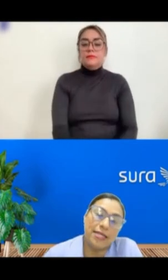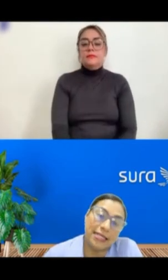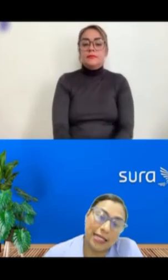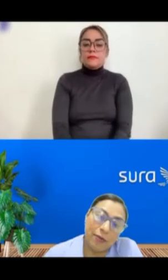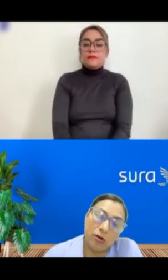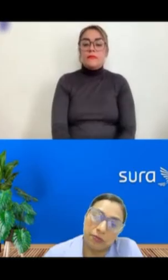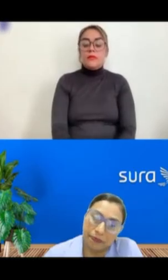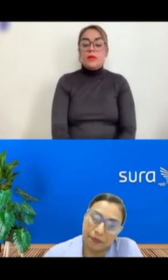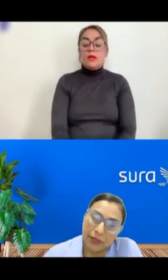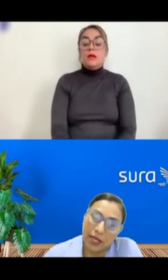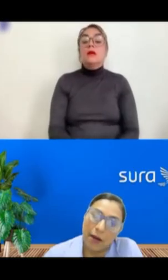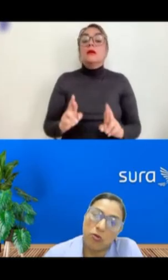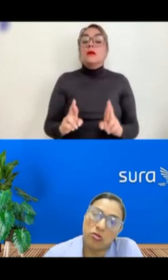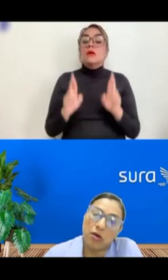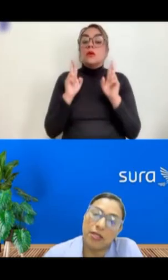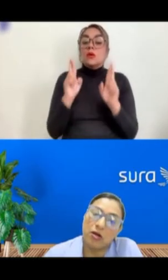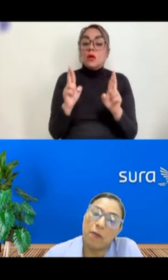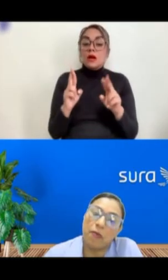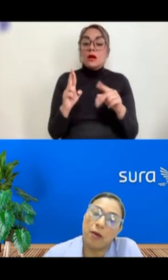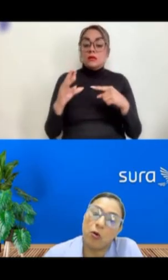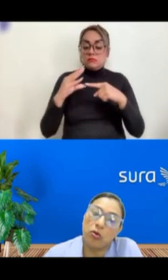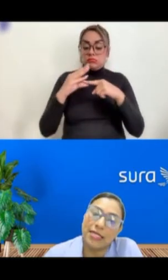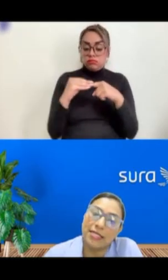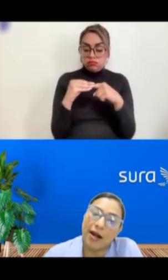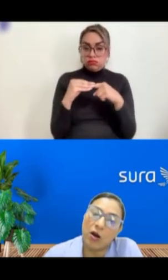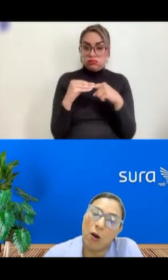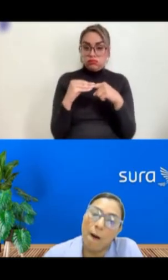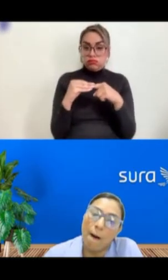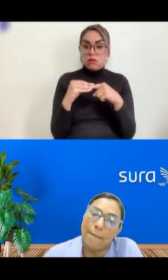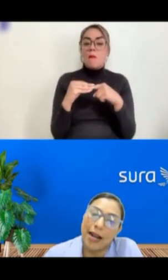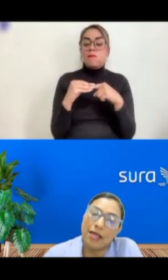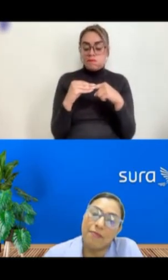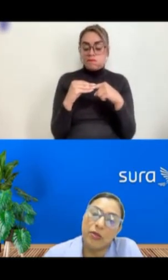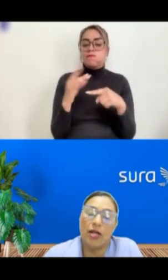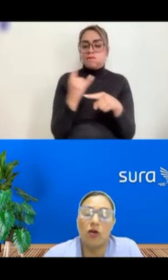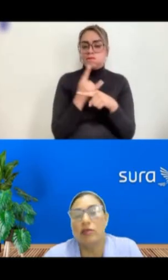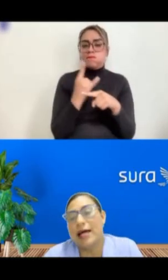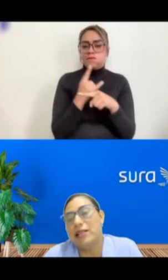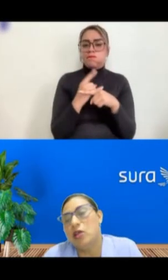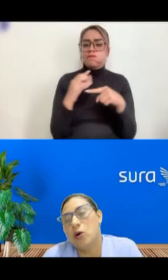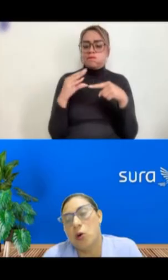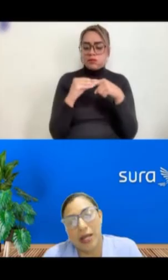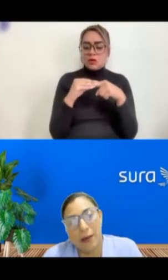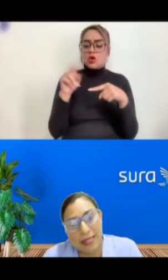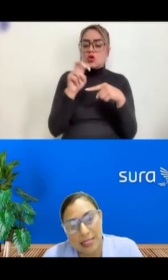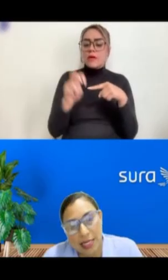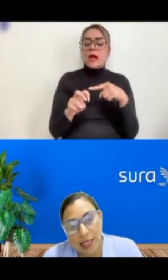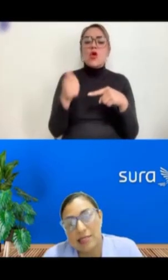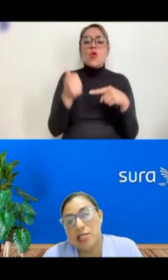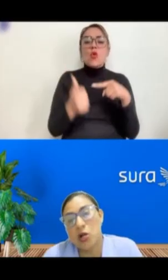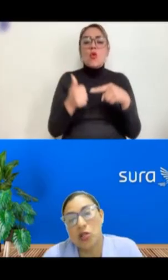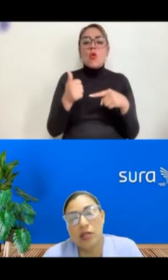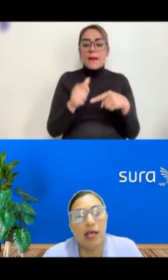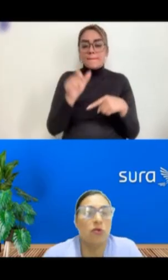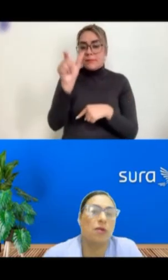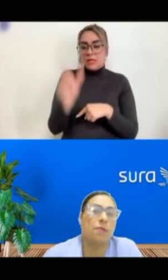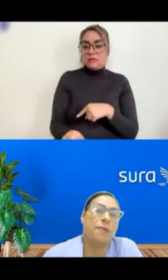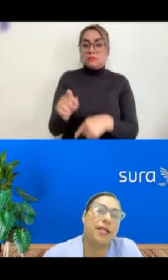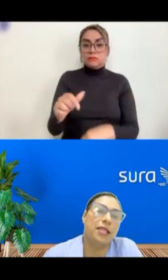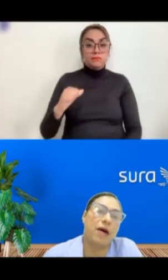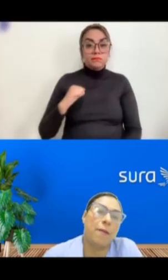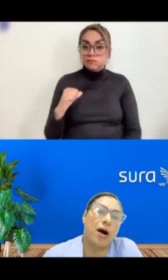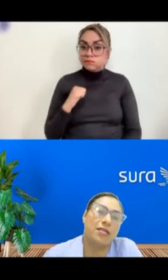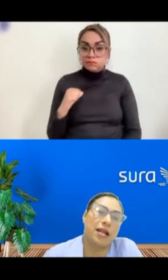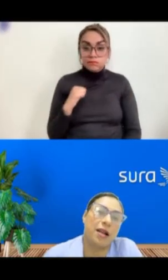En lo posible, si tenemos el pulsómetro, podemos utilizarlo para disminuir el contacto con el paciente. Si no lo